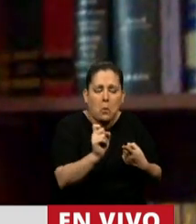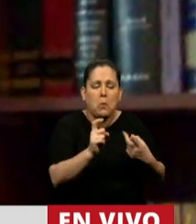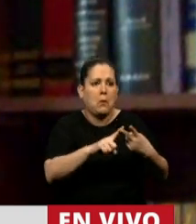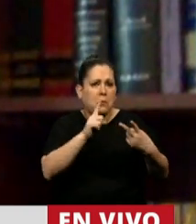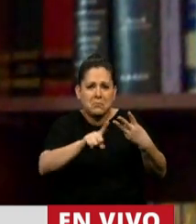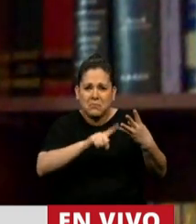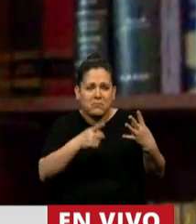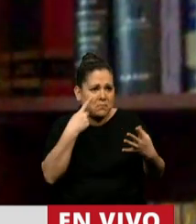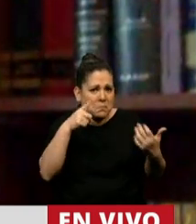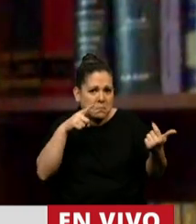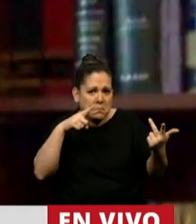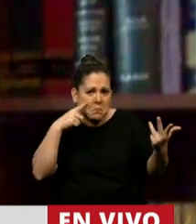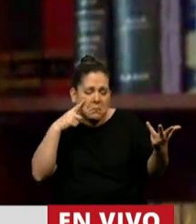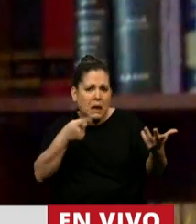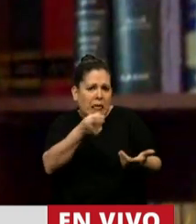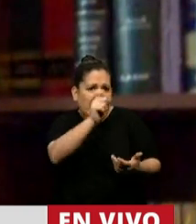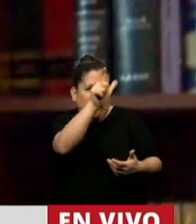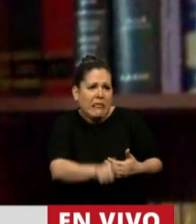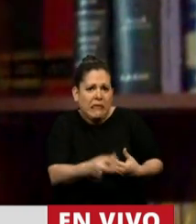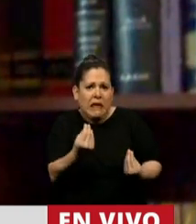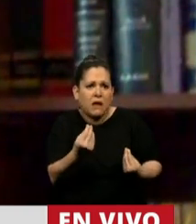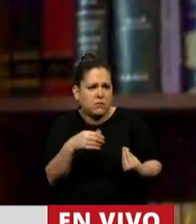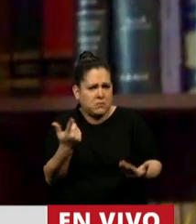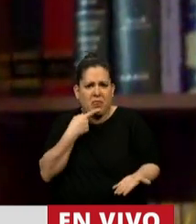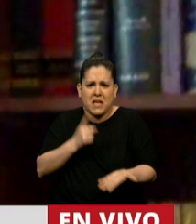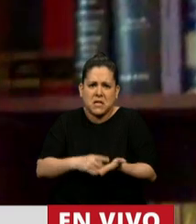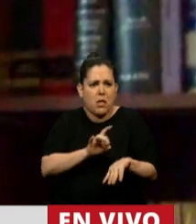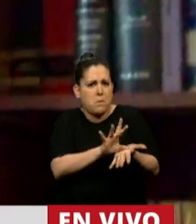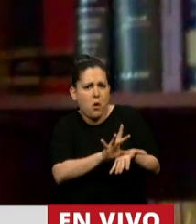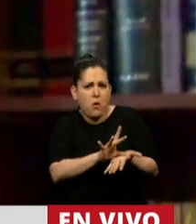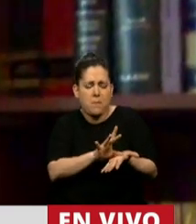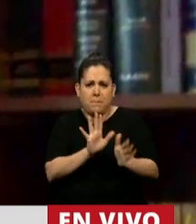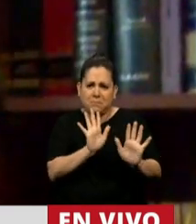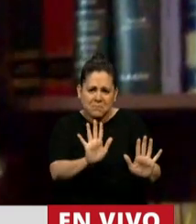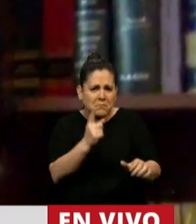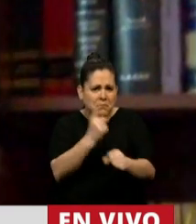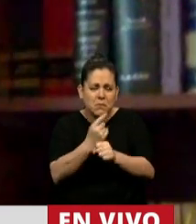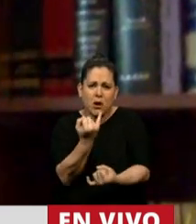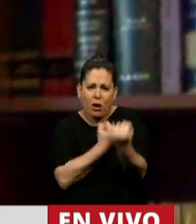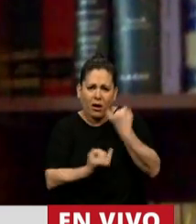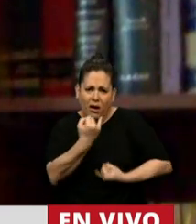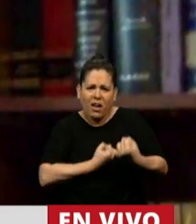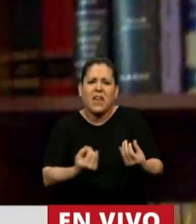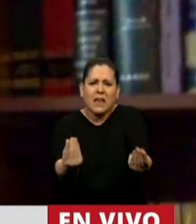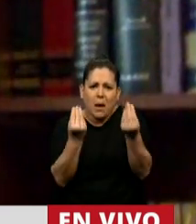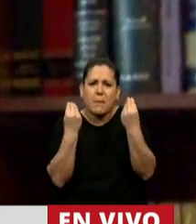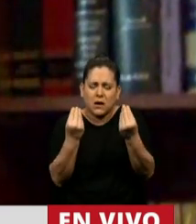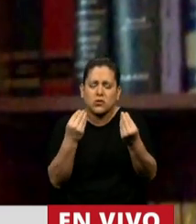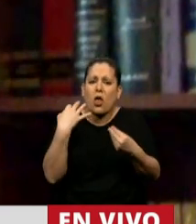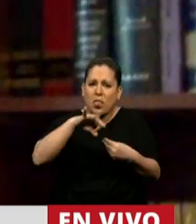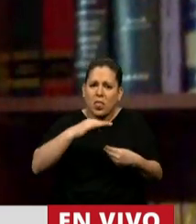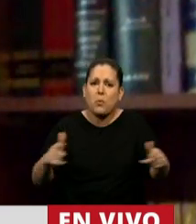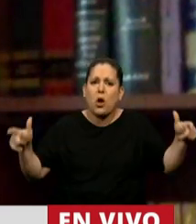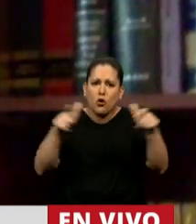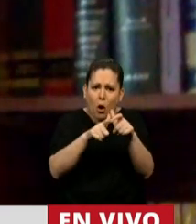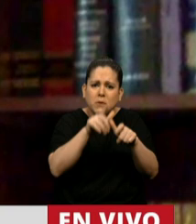es ni qué hizo entonces hacer esto de esta manera me parece que no es procedente Me parece que deberíamos conformar la